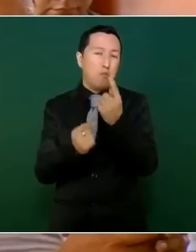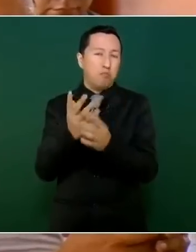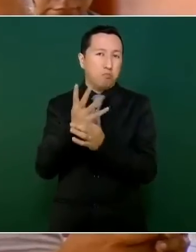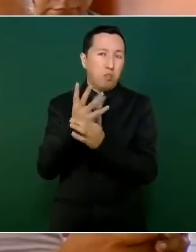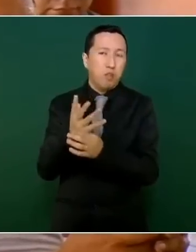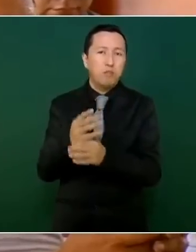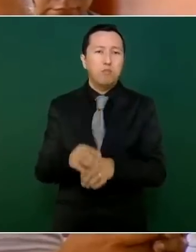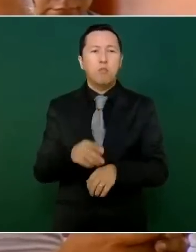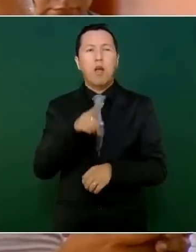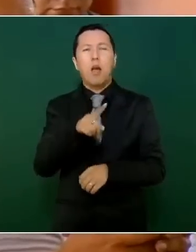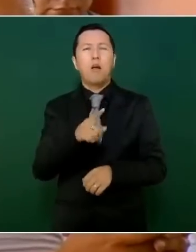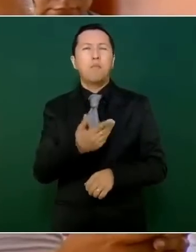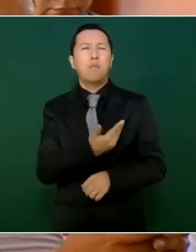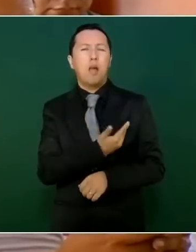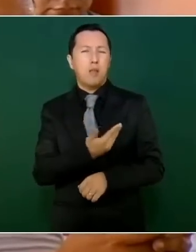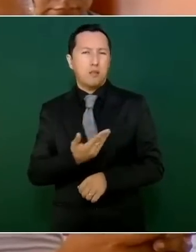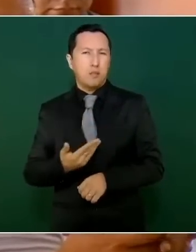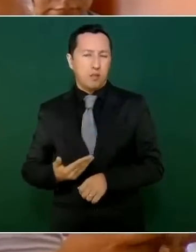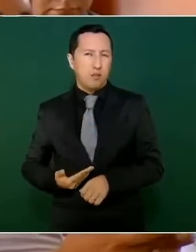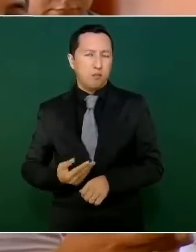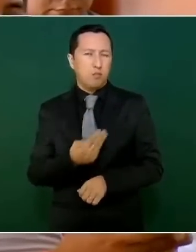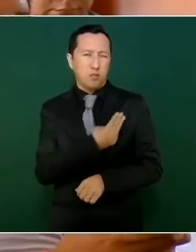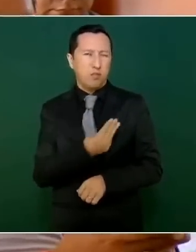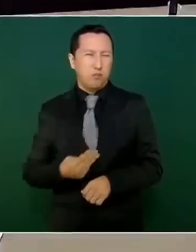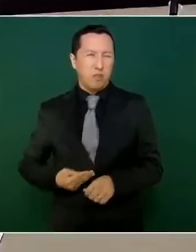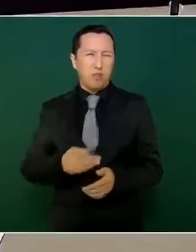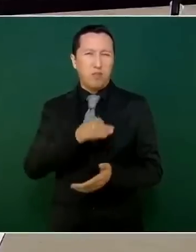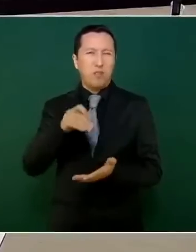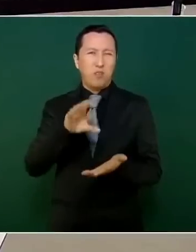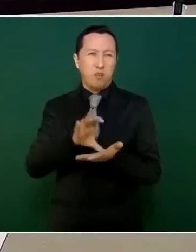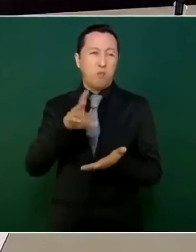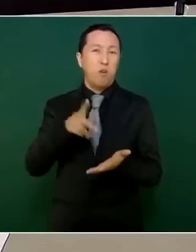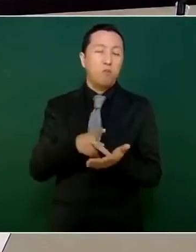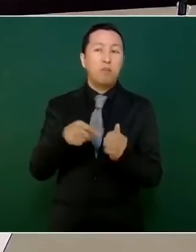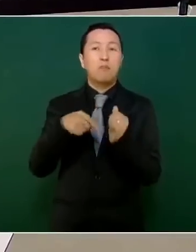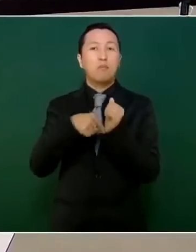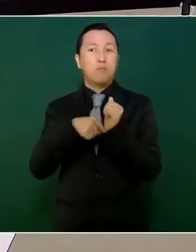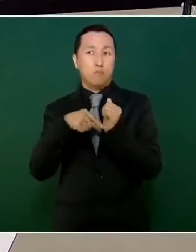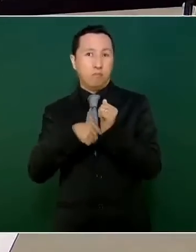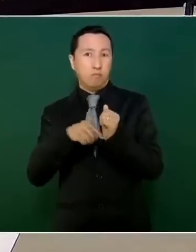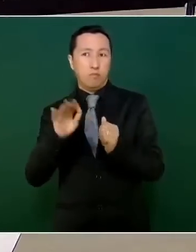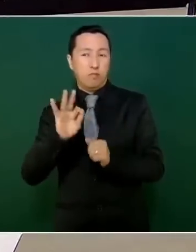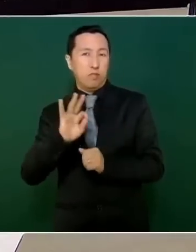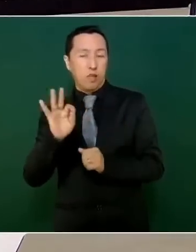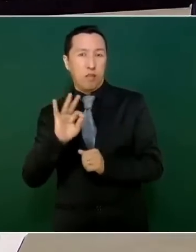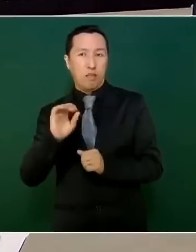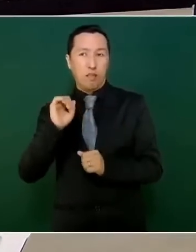presidenta municipal de Felipe Carrillo Puerto. Y también le voy a decir que